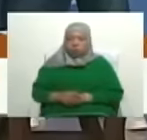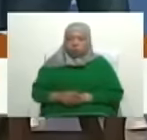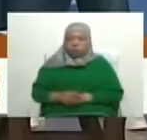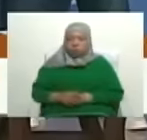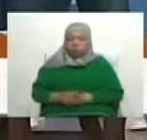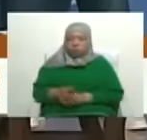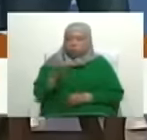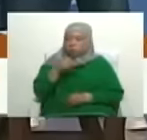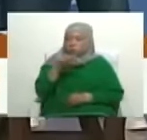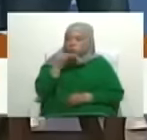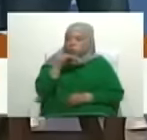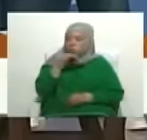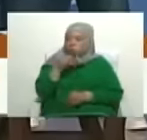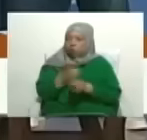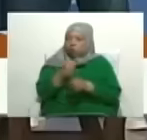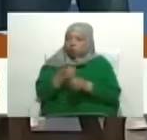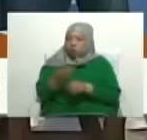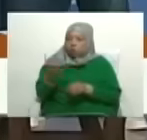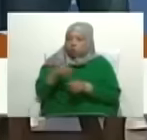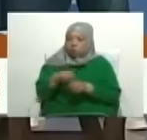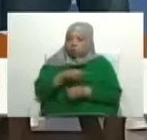si no es molestia, incluyannos a nosotros.